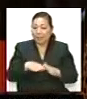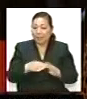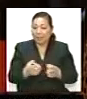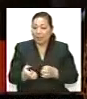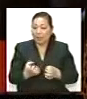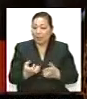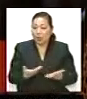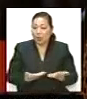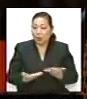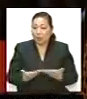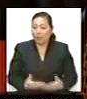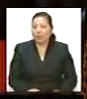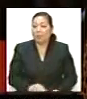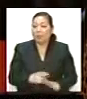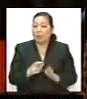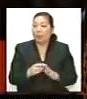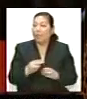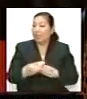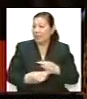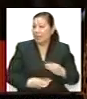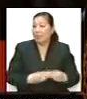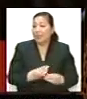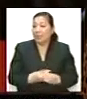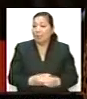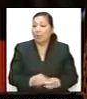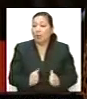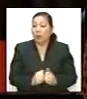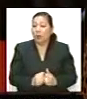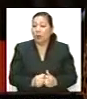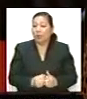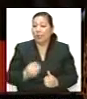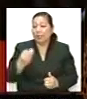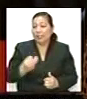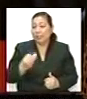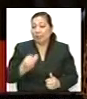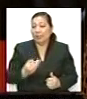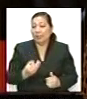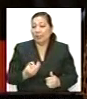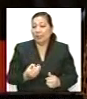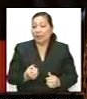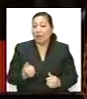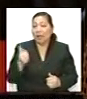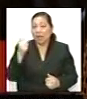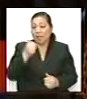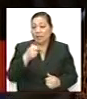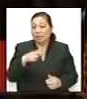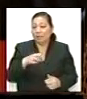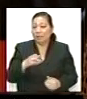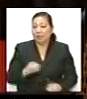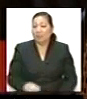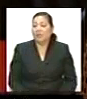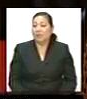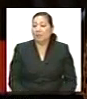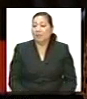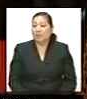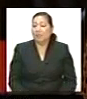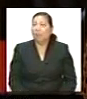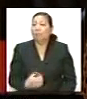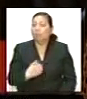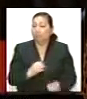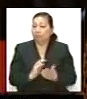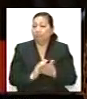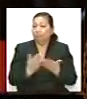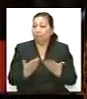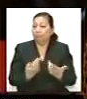económica y comercial y de proyección al mundo con especial énfasis al Asia-Pacífico. Yo en realidad saludo